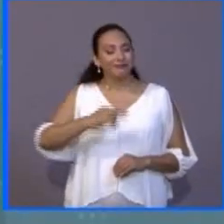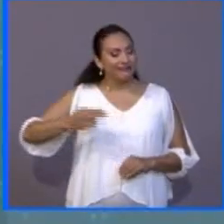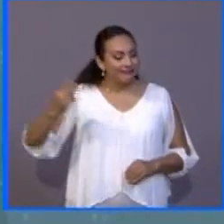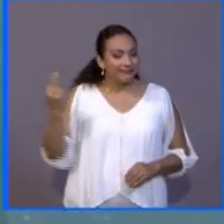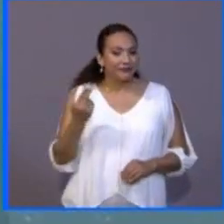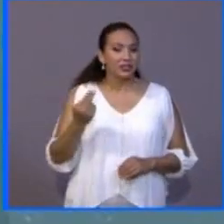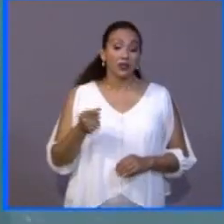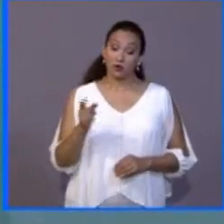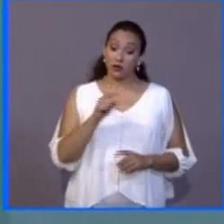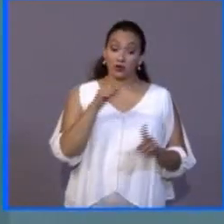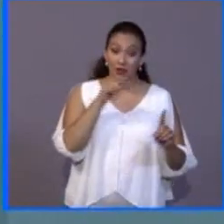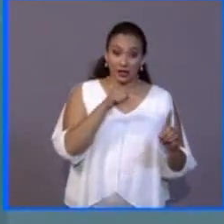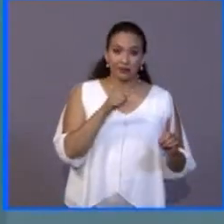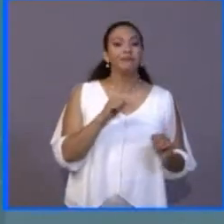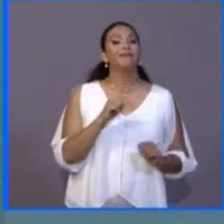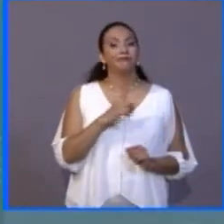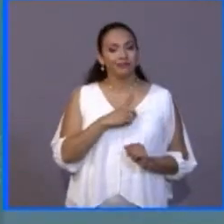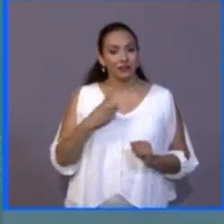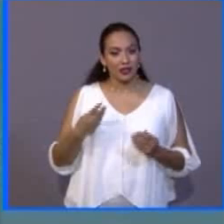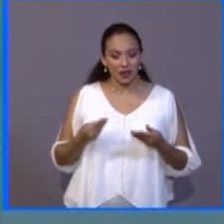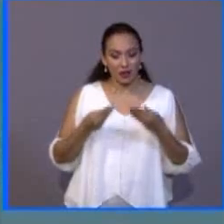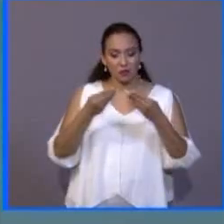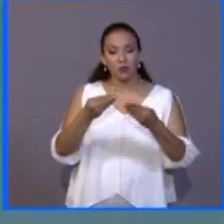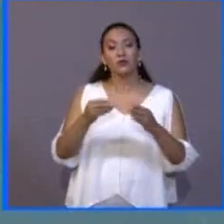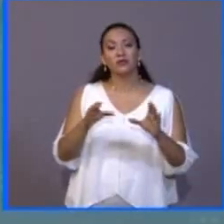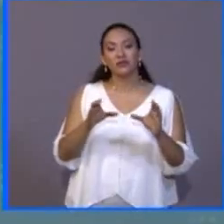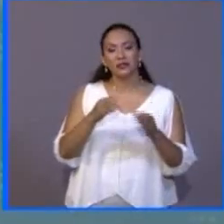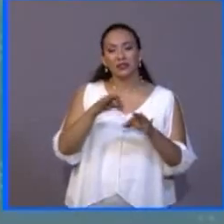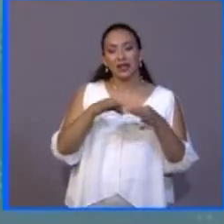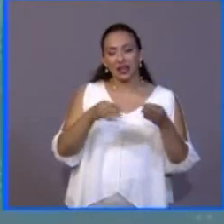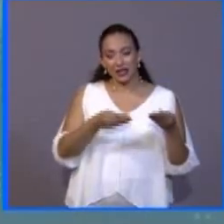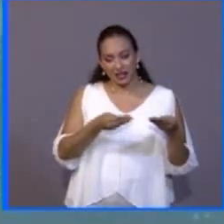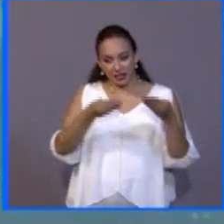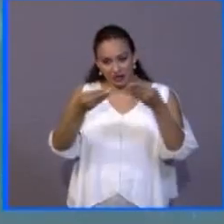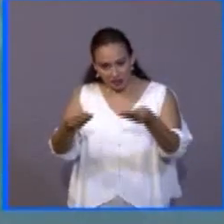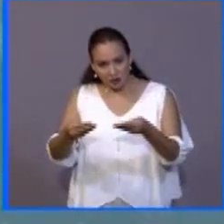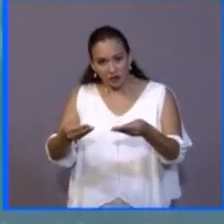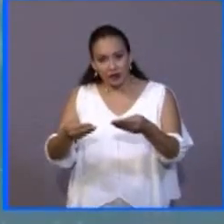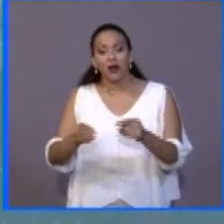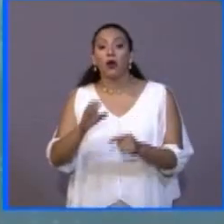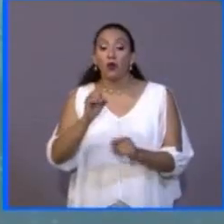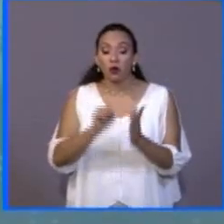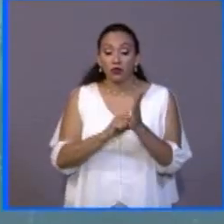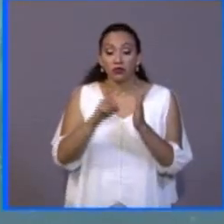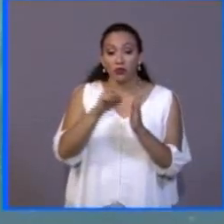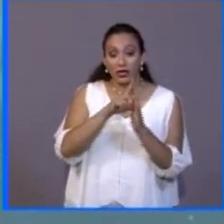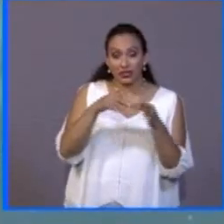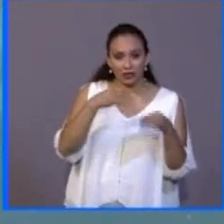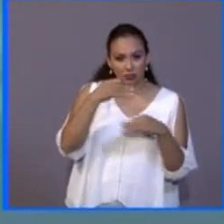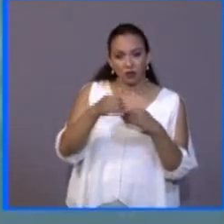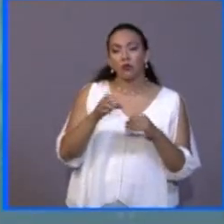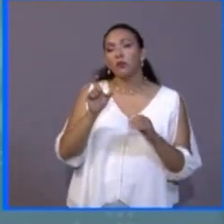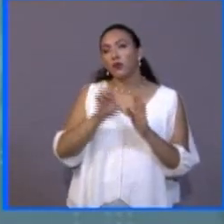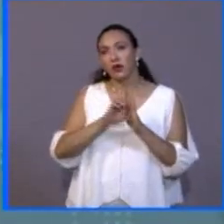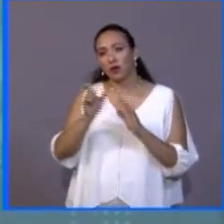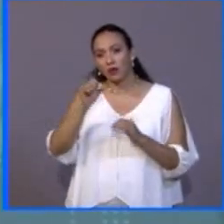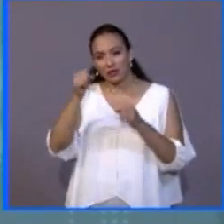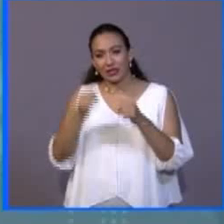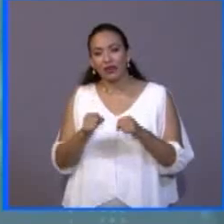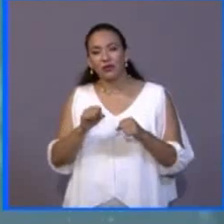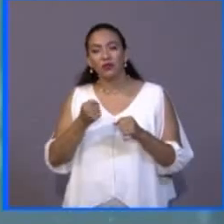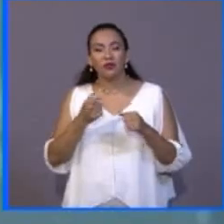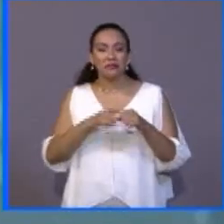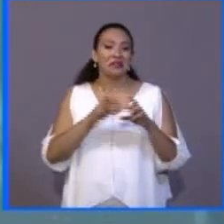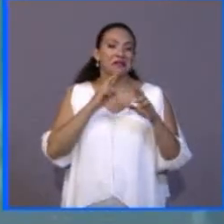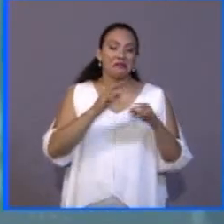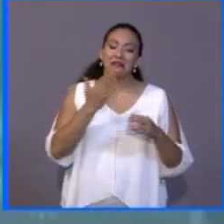que en estos casos se presente la resolución de otorgamiento negativa o bien la solicitud cuando el Seguro Social no da respuesta